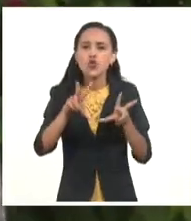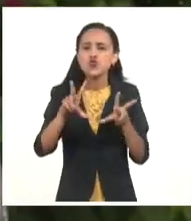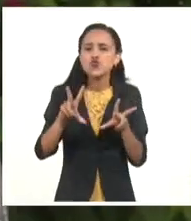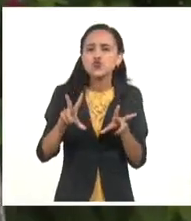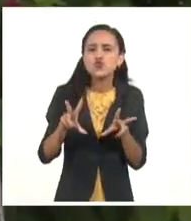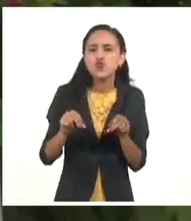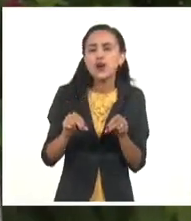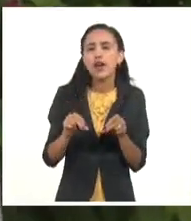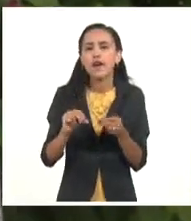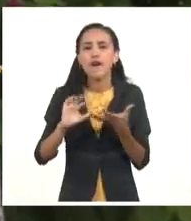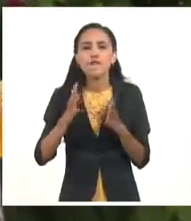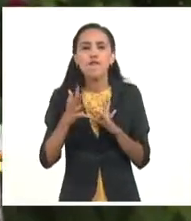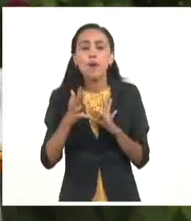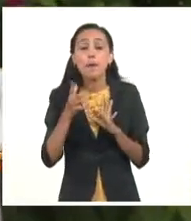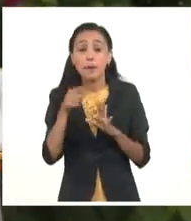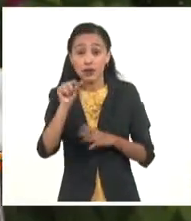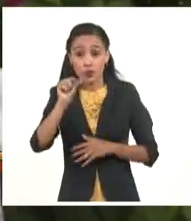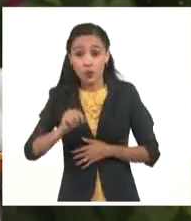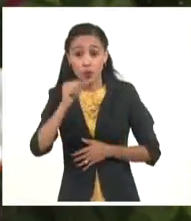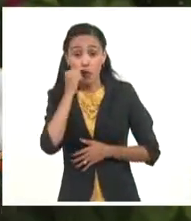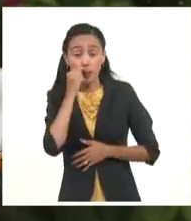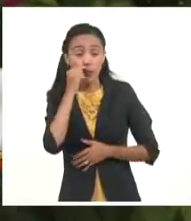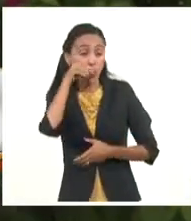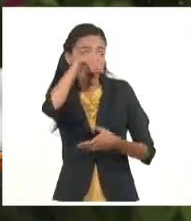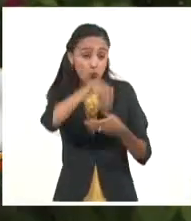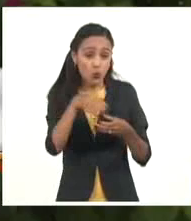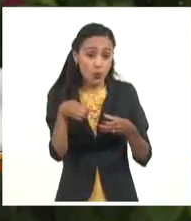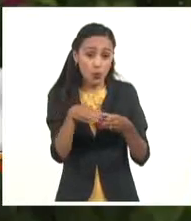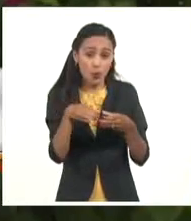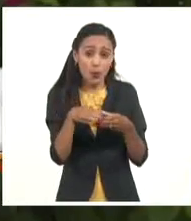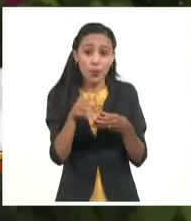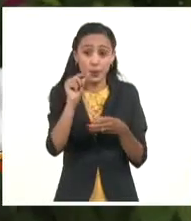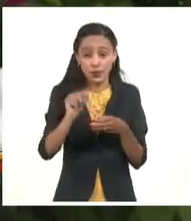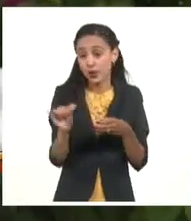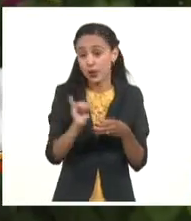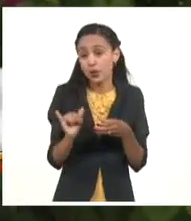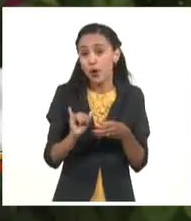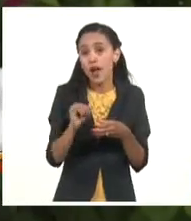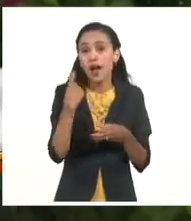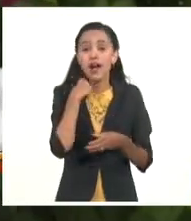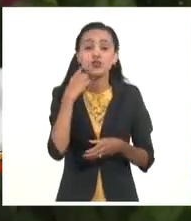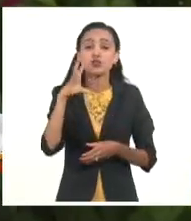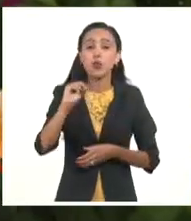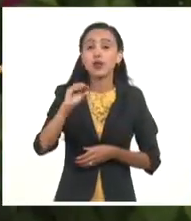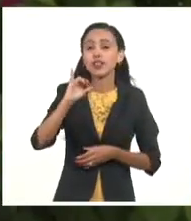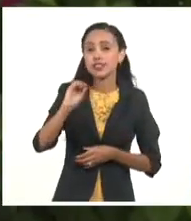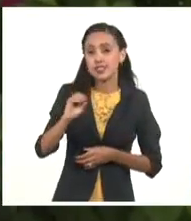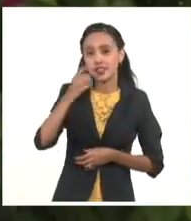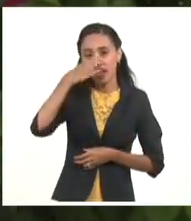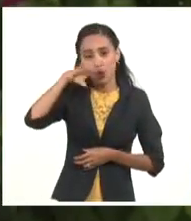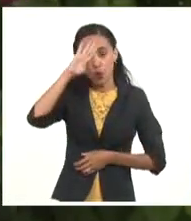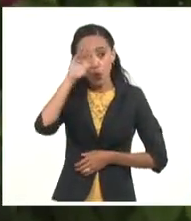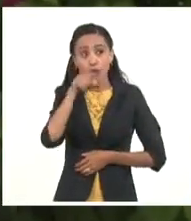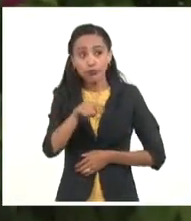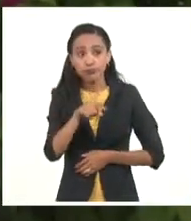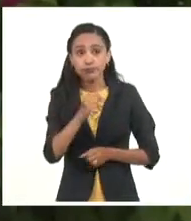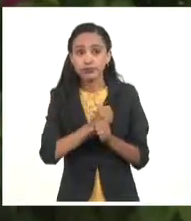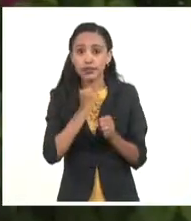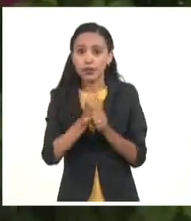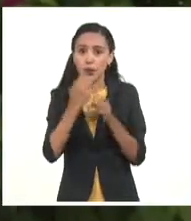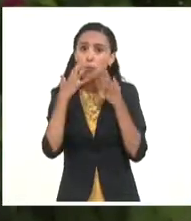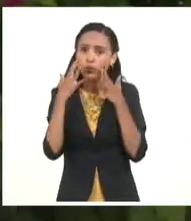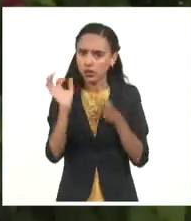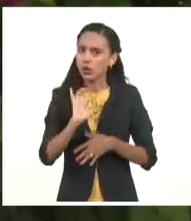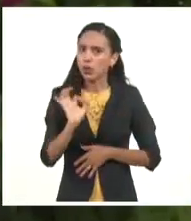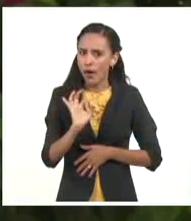poner a ramiro dentro de un conjunto de creadores entre los años 50 y 60 en cuba' marcaron un derrotero que sigue siendo muy válido hasta el día